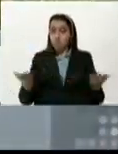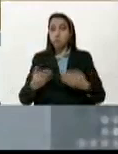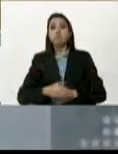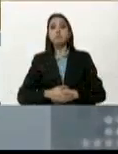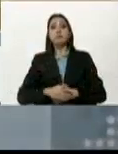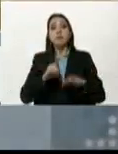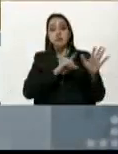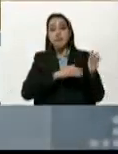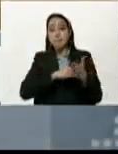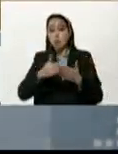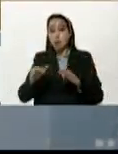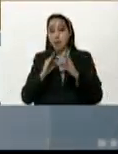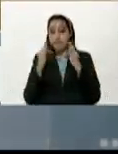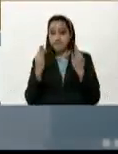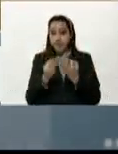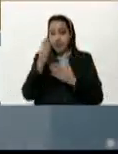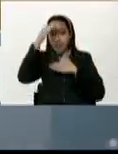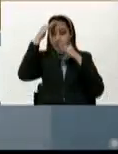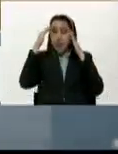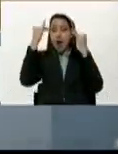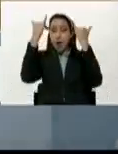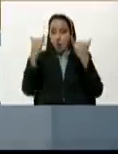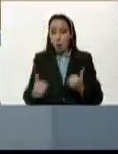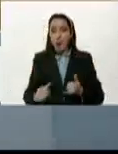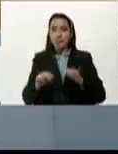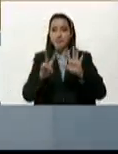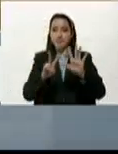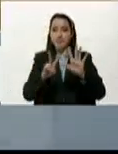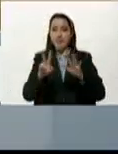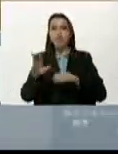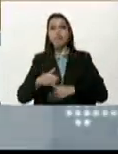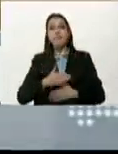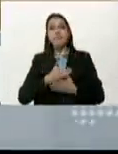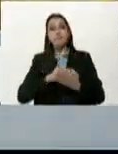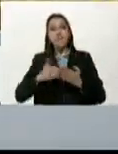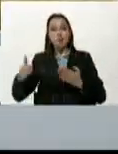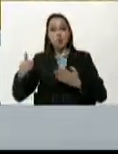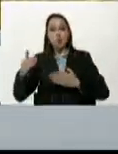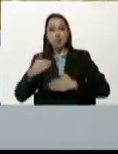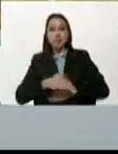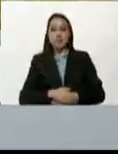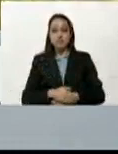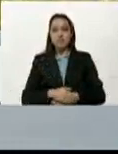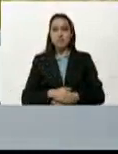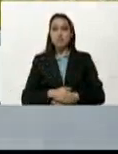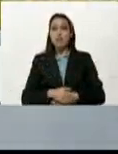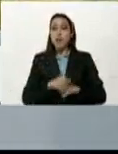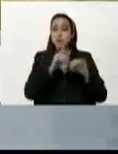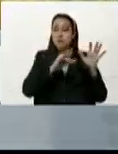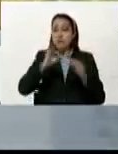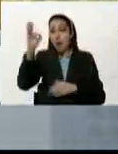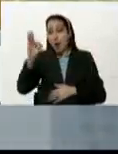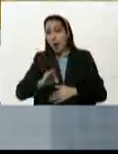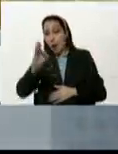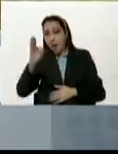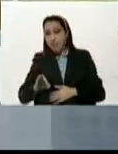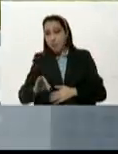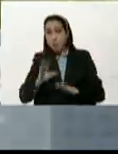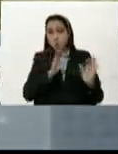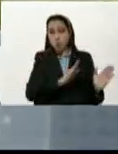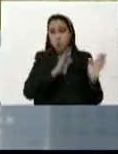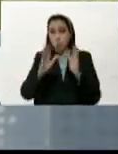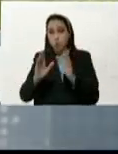familias a 7 y pasamos un 60% importado